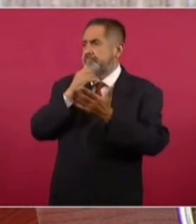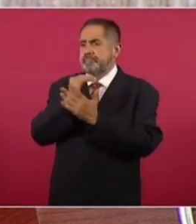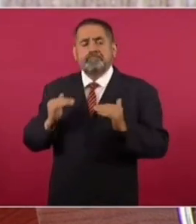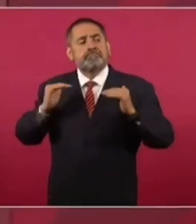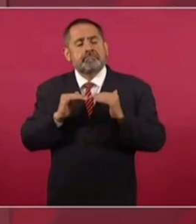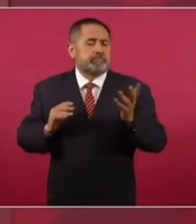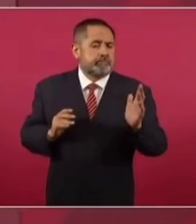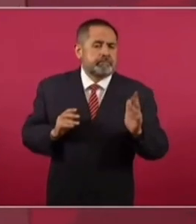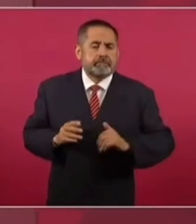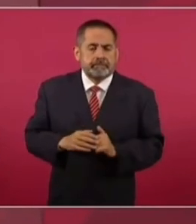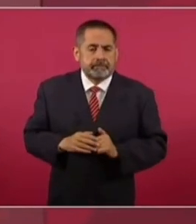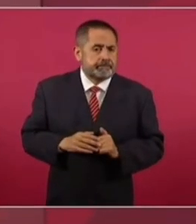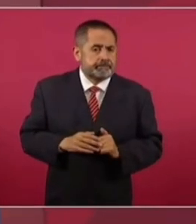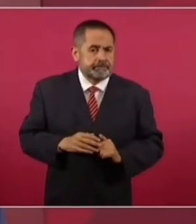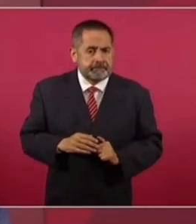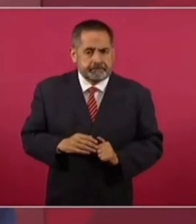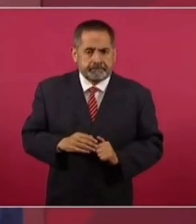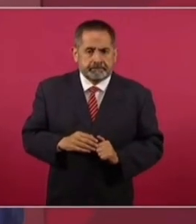y podemos